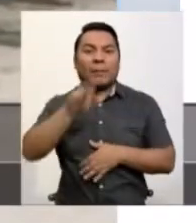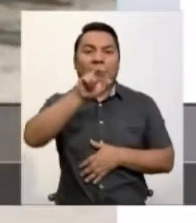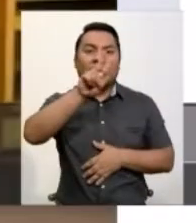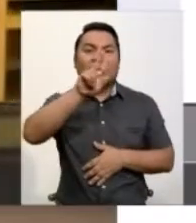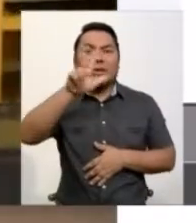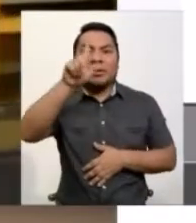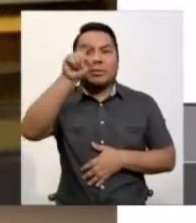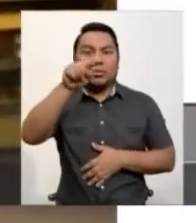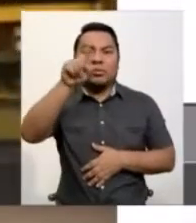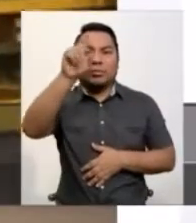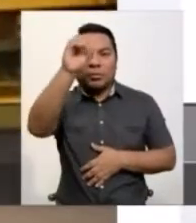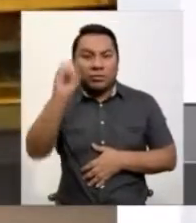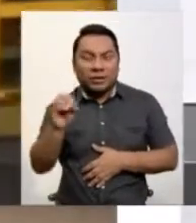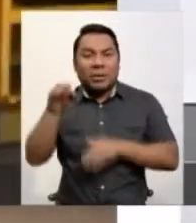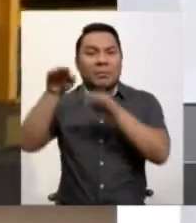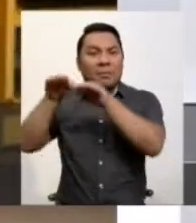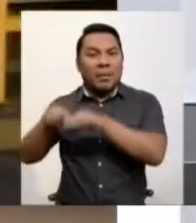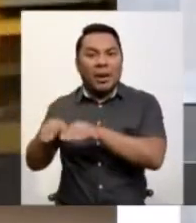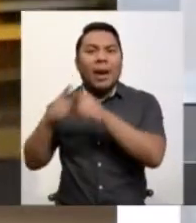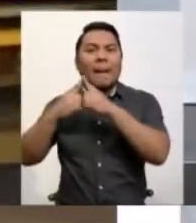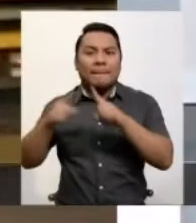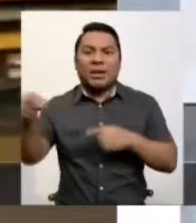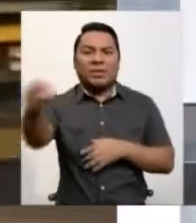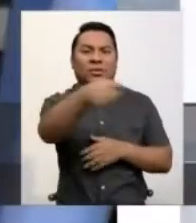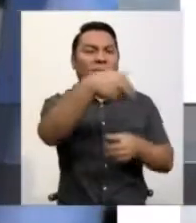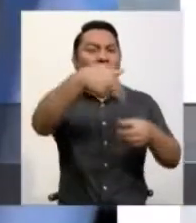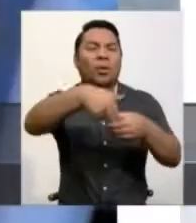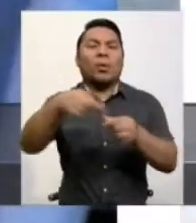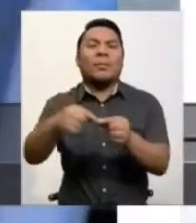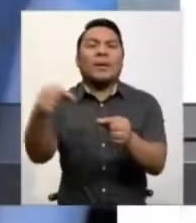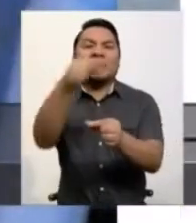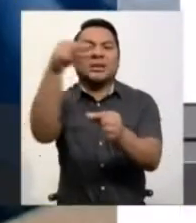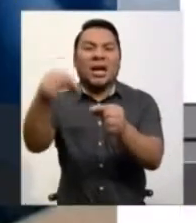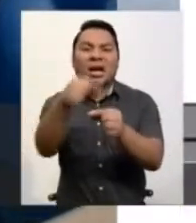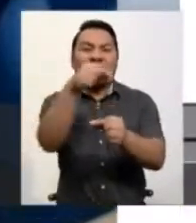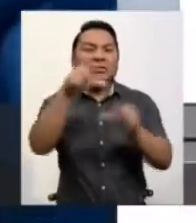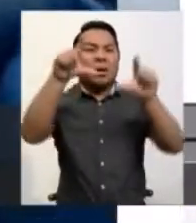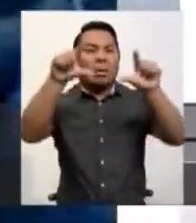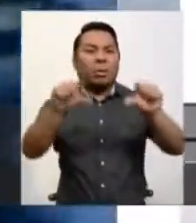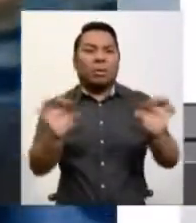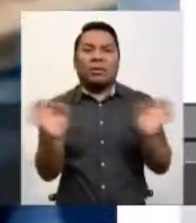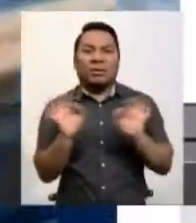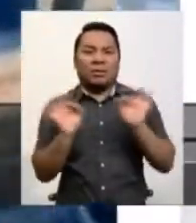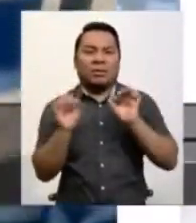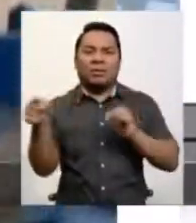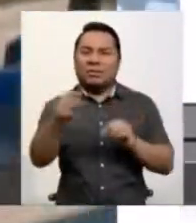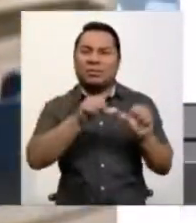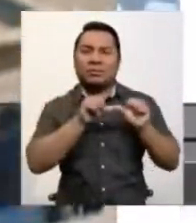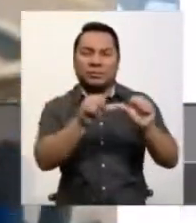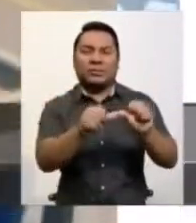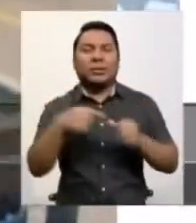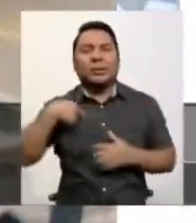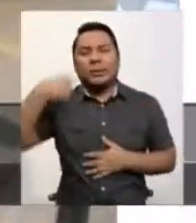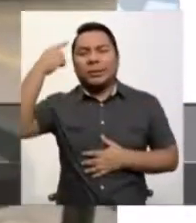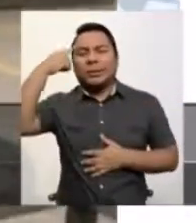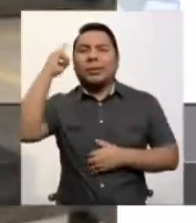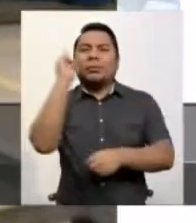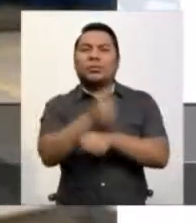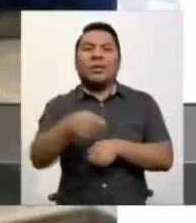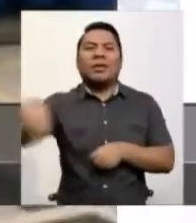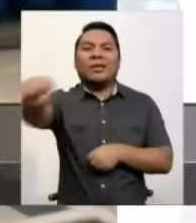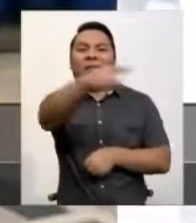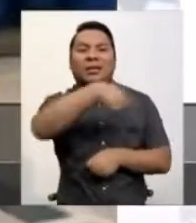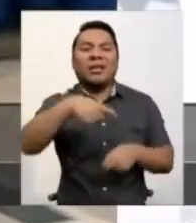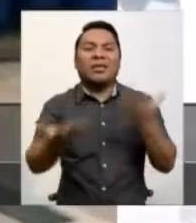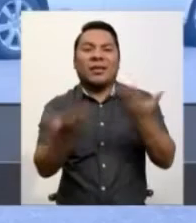23.1%, pero esto no se refleja en el costo actual de los balones de gas, por lo que se ha denunciado una posible concertación